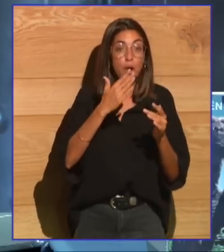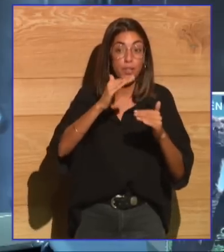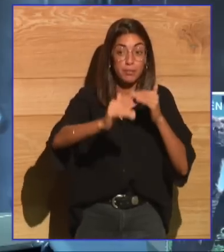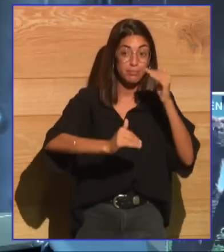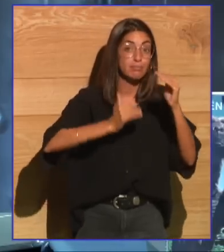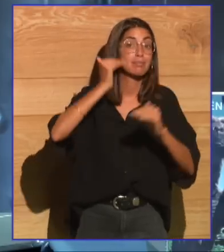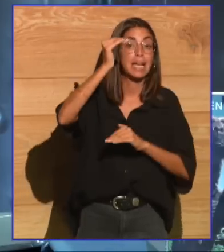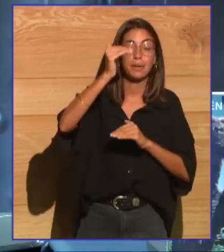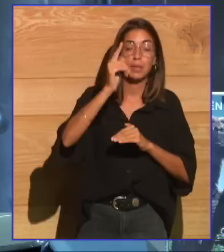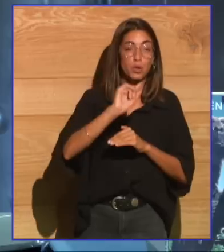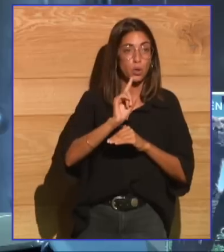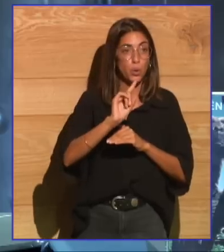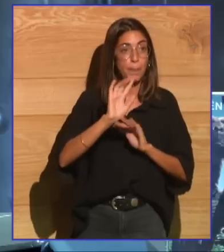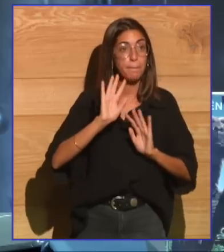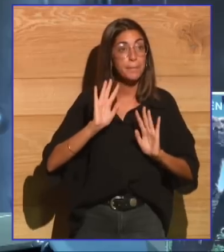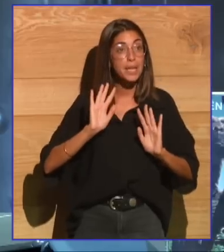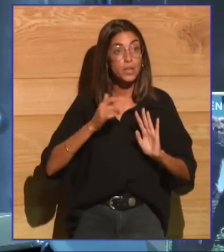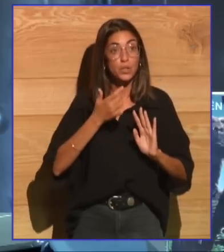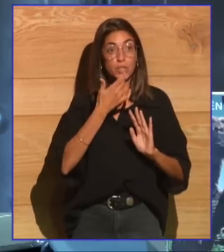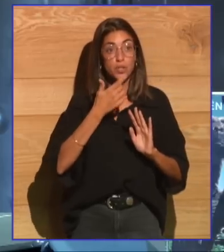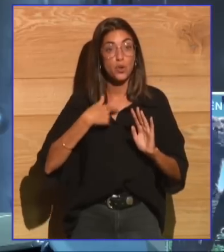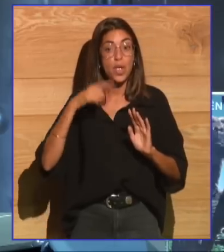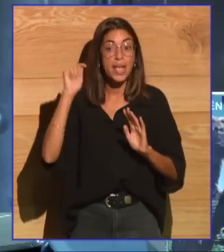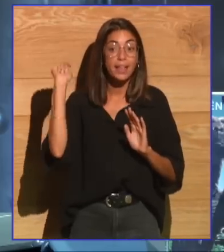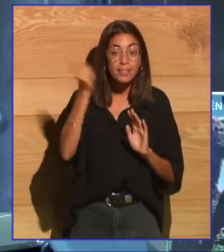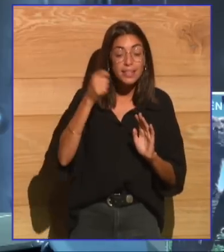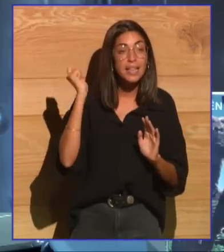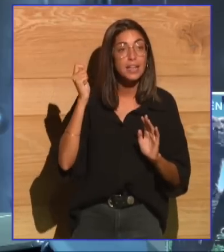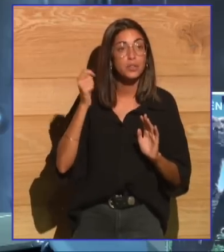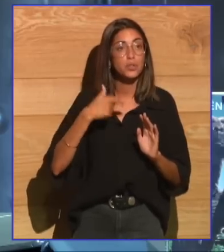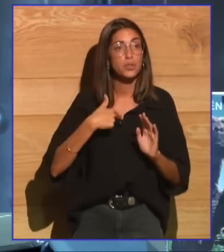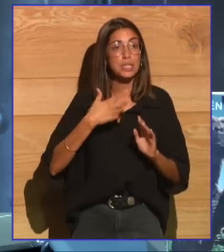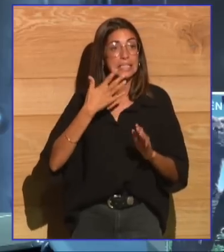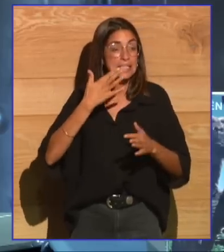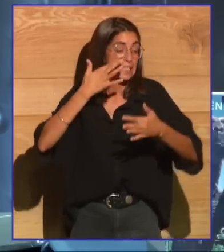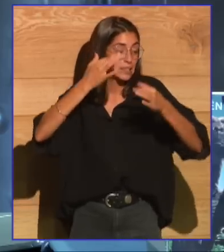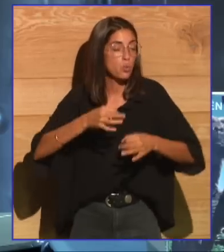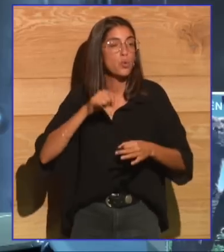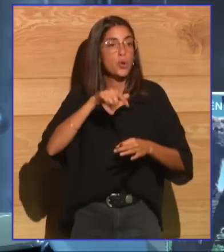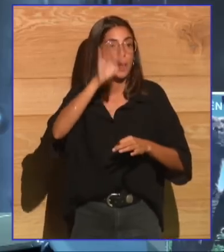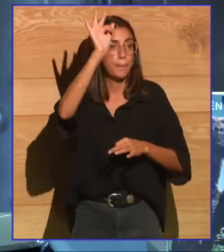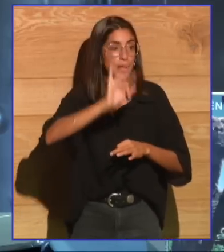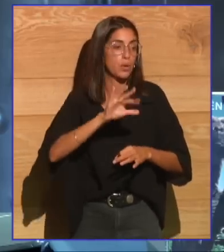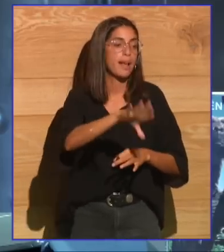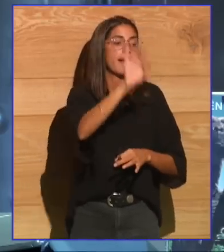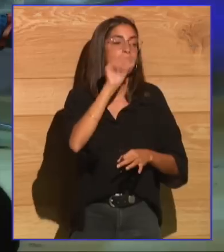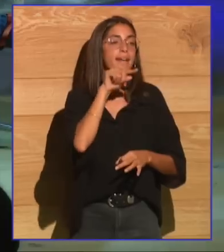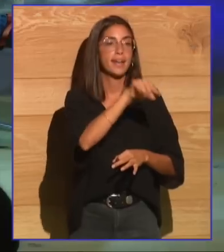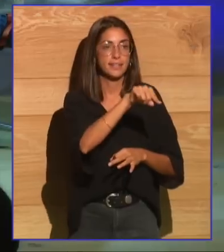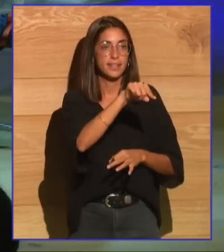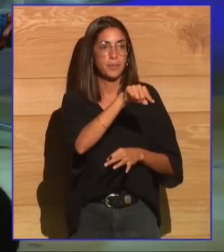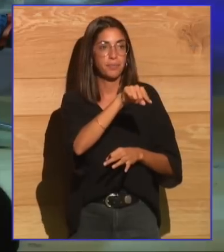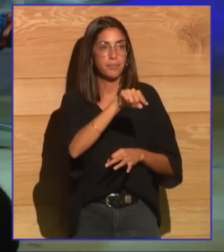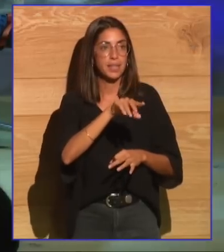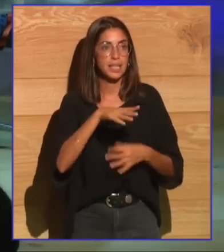sin embargo por alguna razón cuando quiero ver una indiana jones lo más fácil es que me ponga está por la razón que sea porque puede